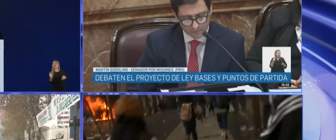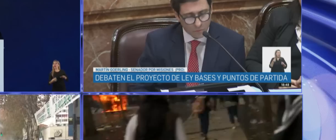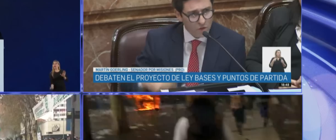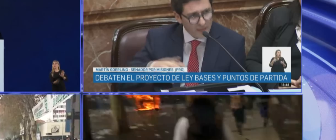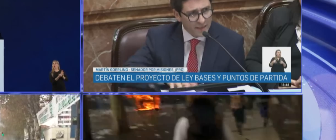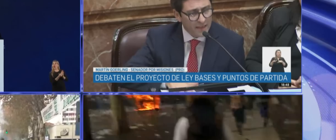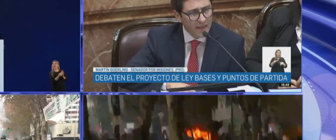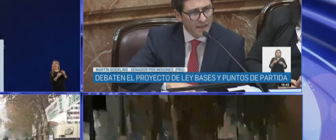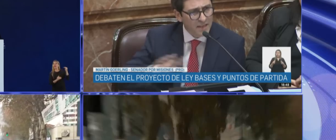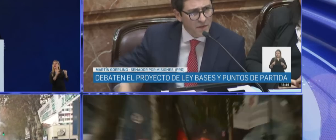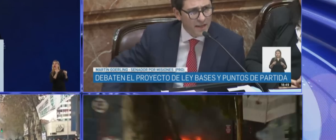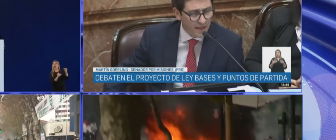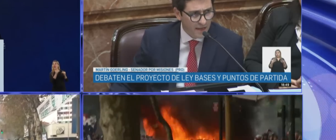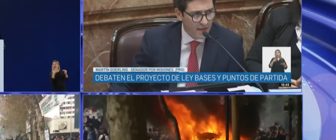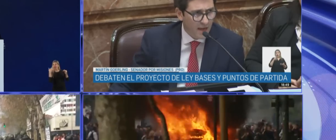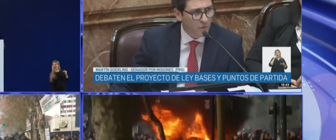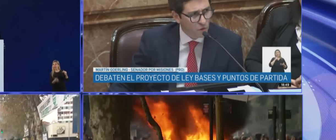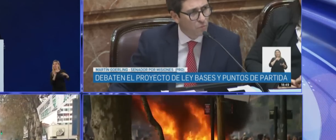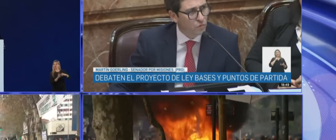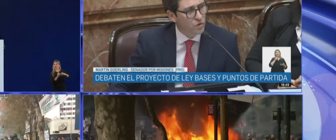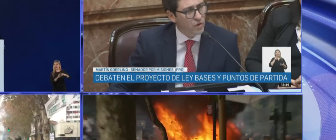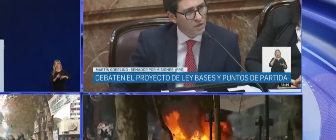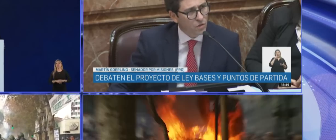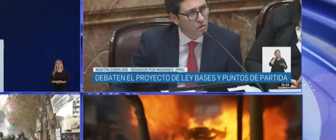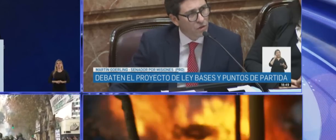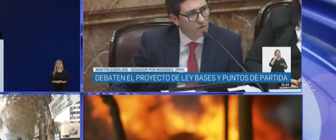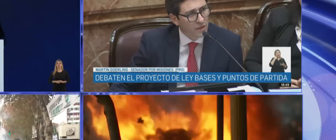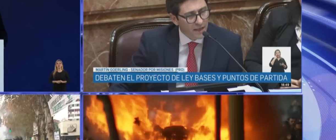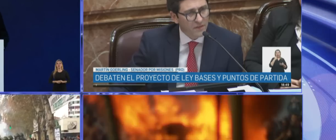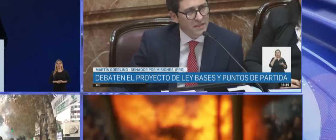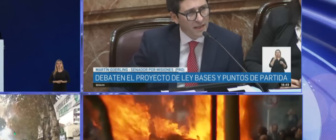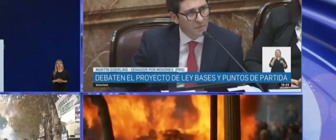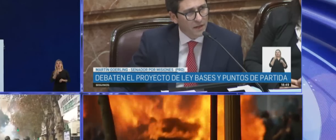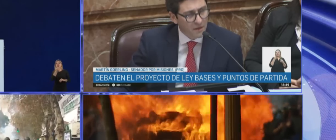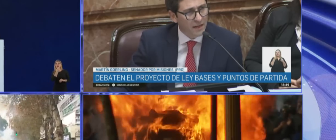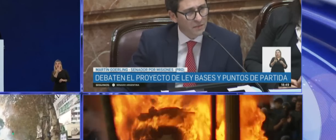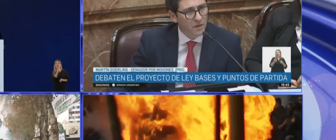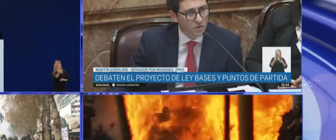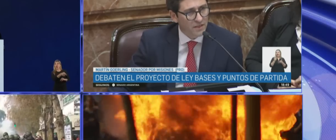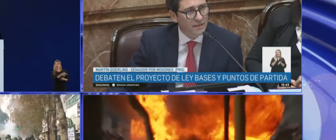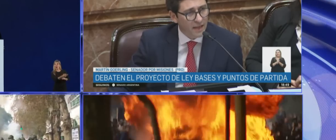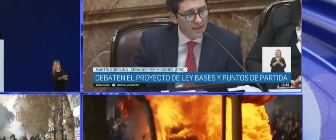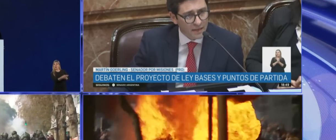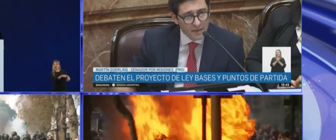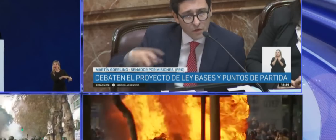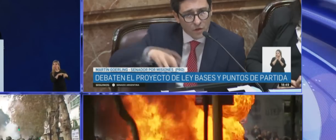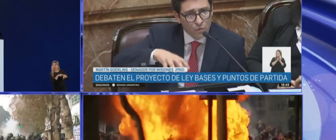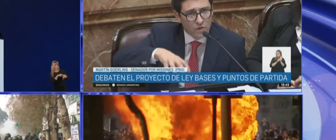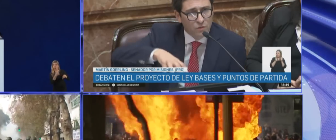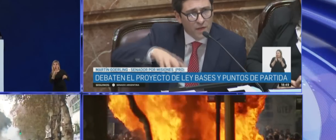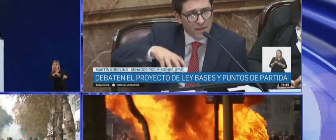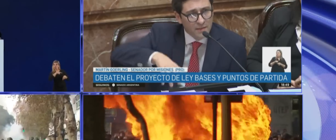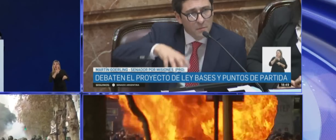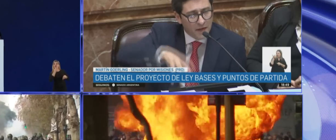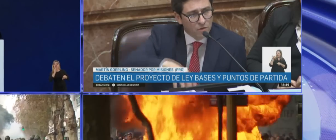en niveles reales positivos. Si le hubiéramos hecho caso, hoy la relación entre